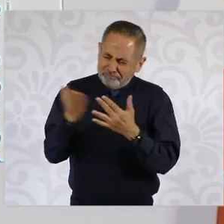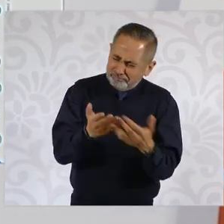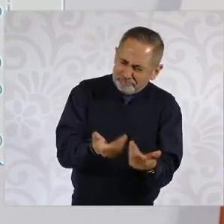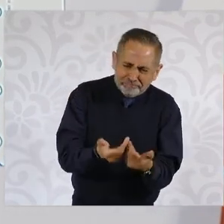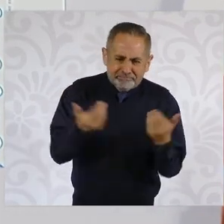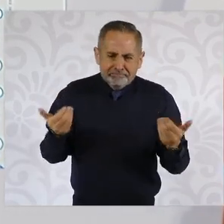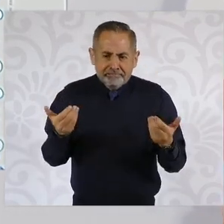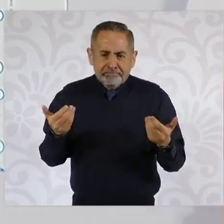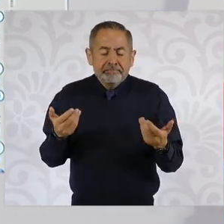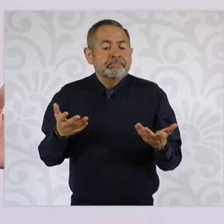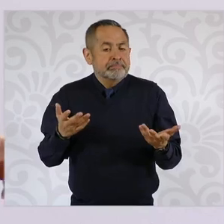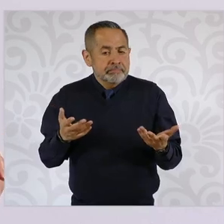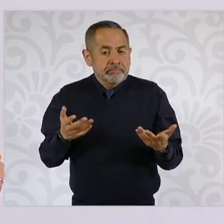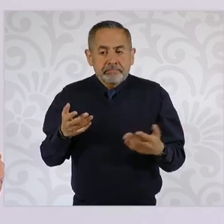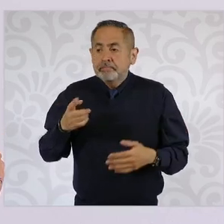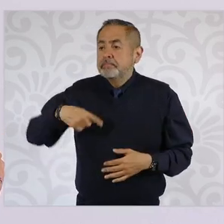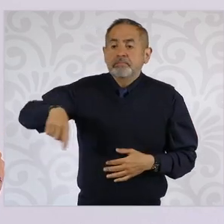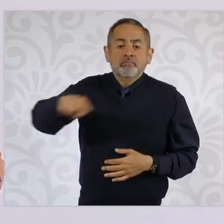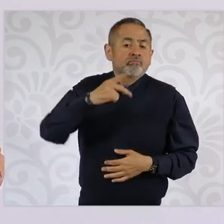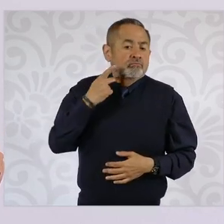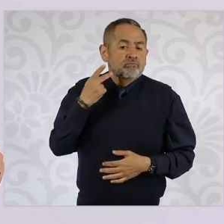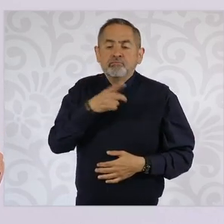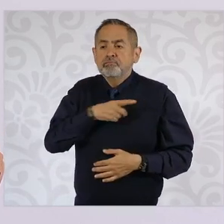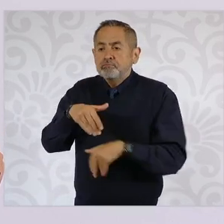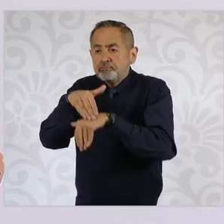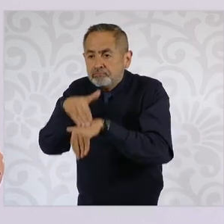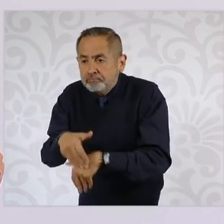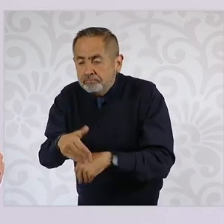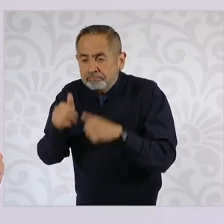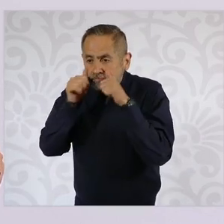político está al servicio del pueblo.